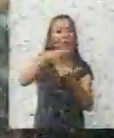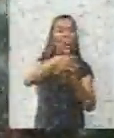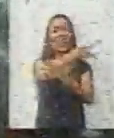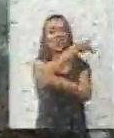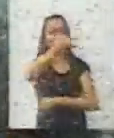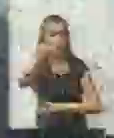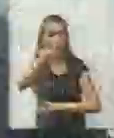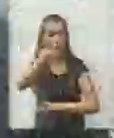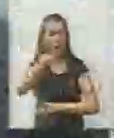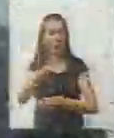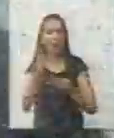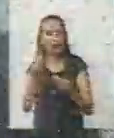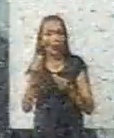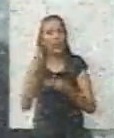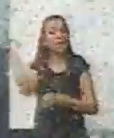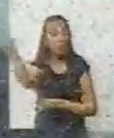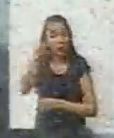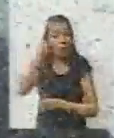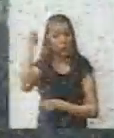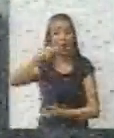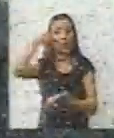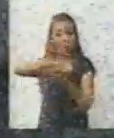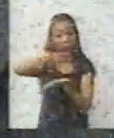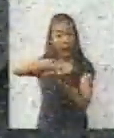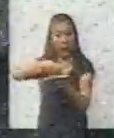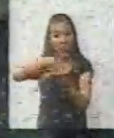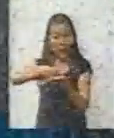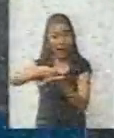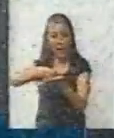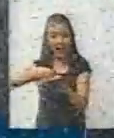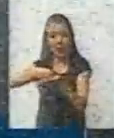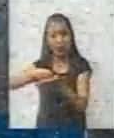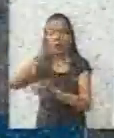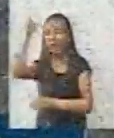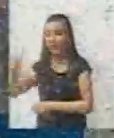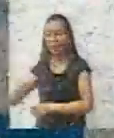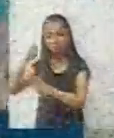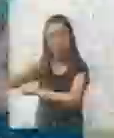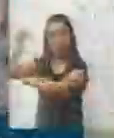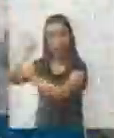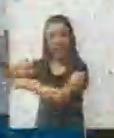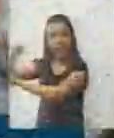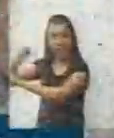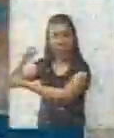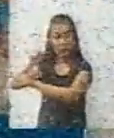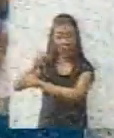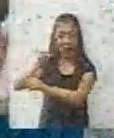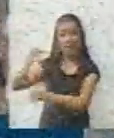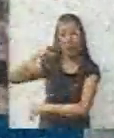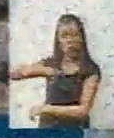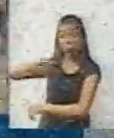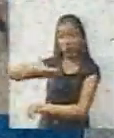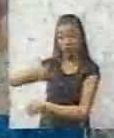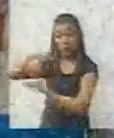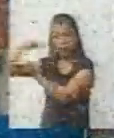dentro de la cooperativa. ¿Hubo agresiones hoy? ¿A una señora la agredieron? ¿Violencia de género? Sí, bueno, no, lo que pasó, esto